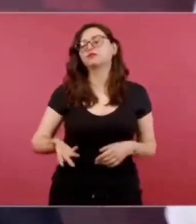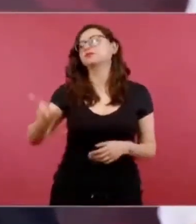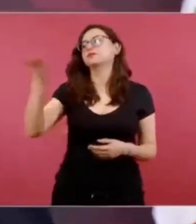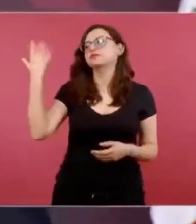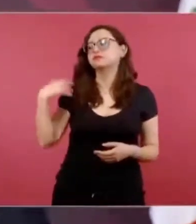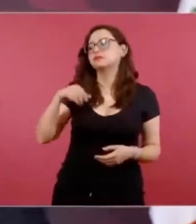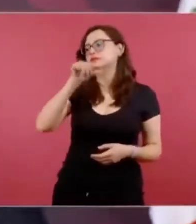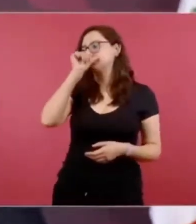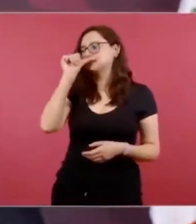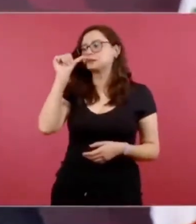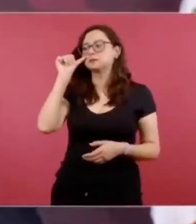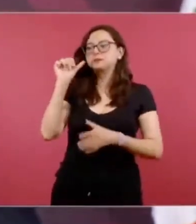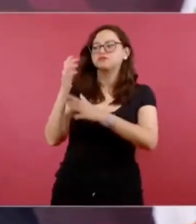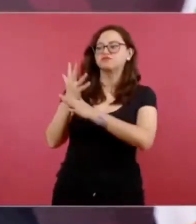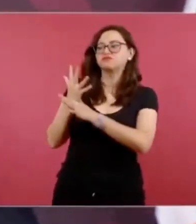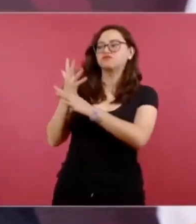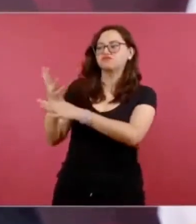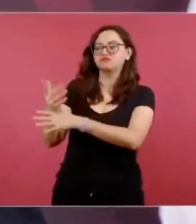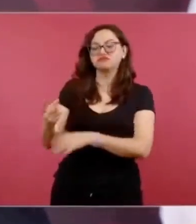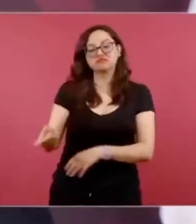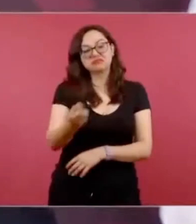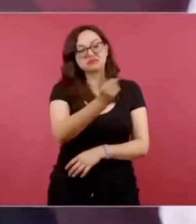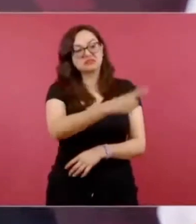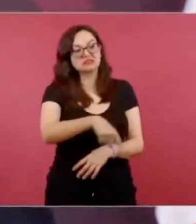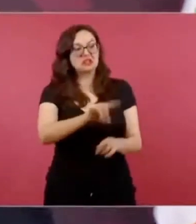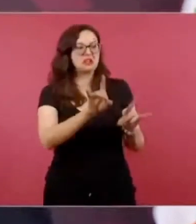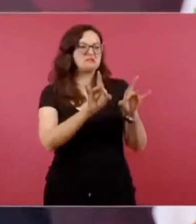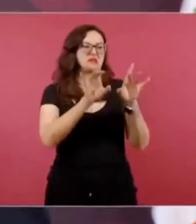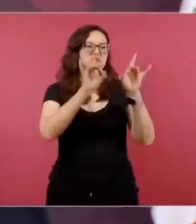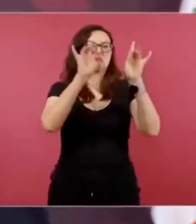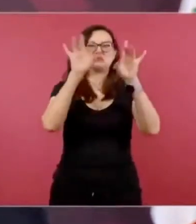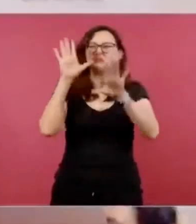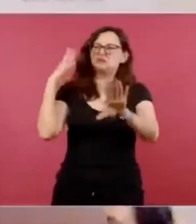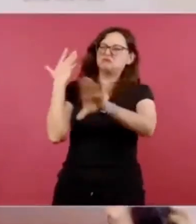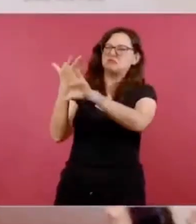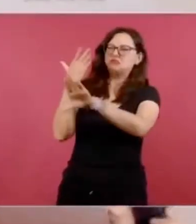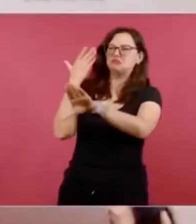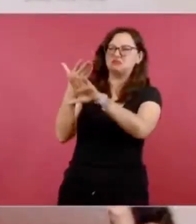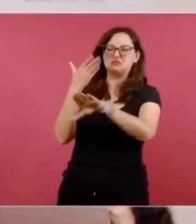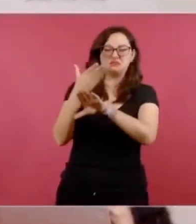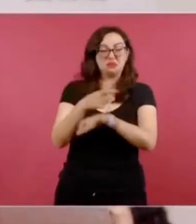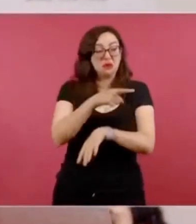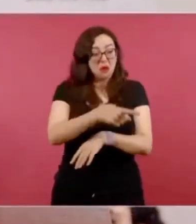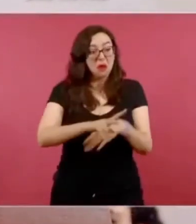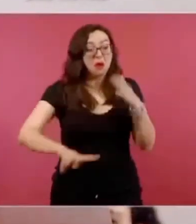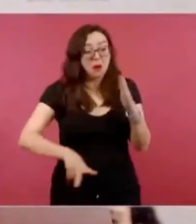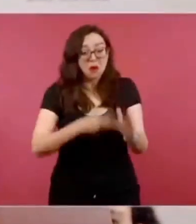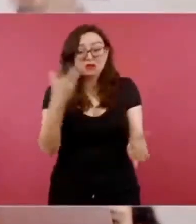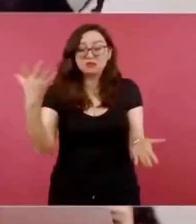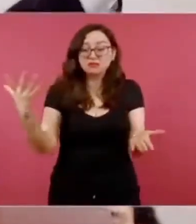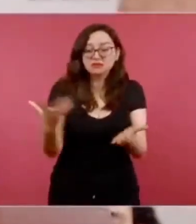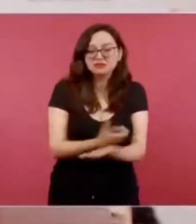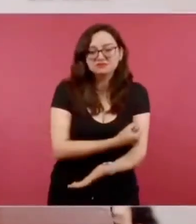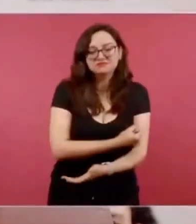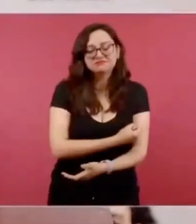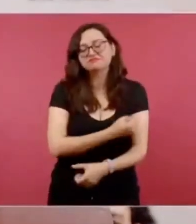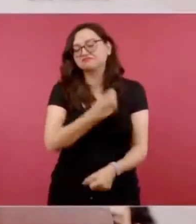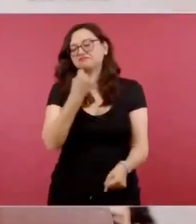es moralmente imposible. ¿Y por